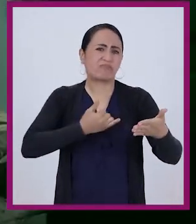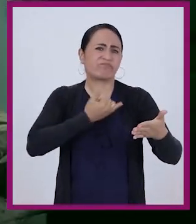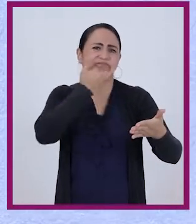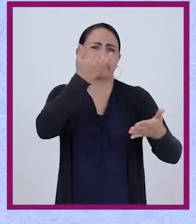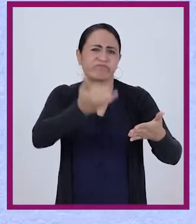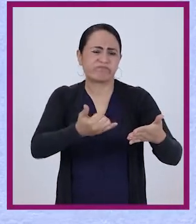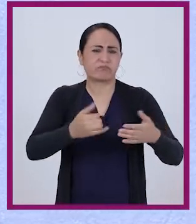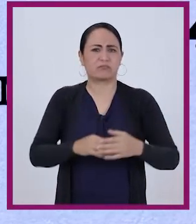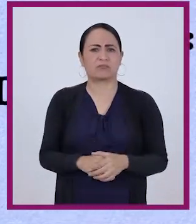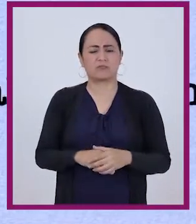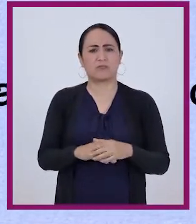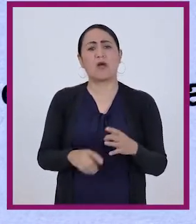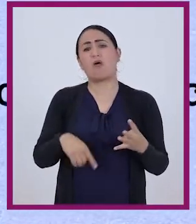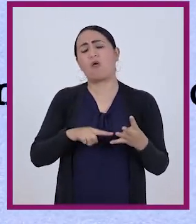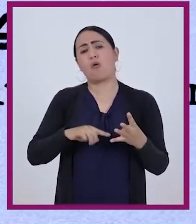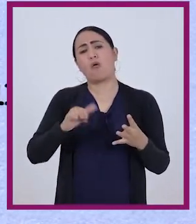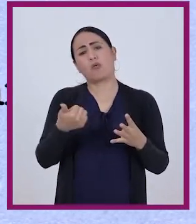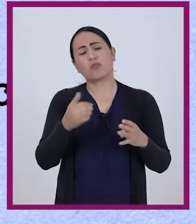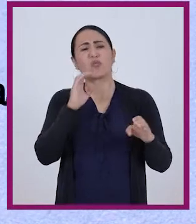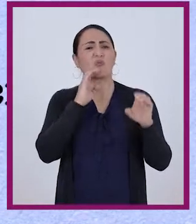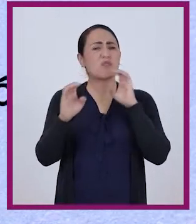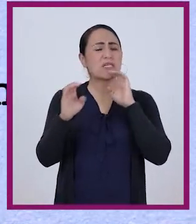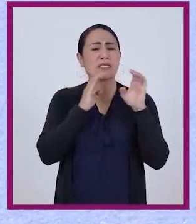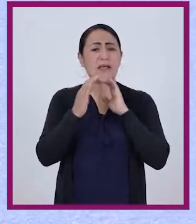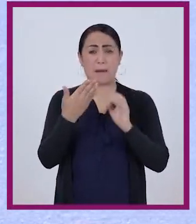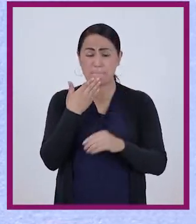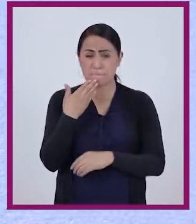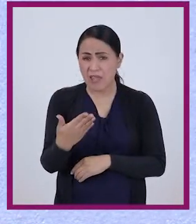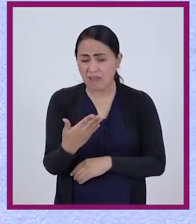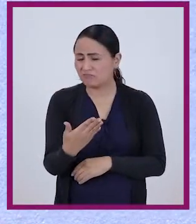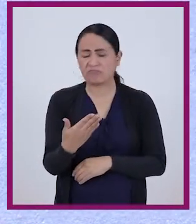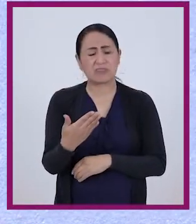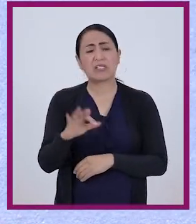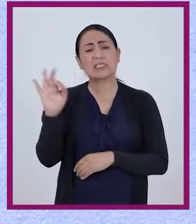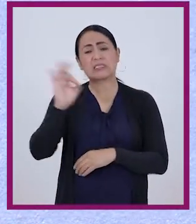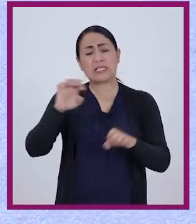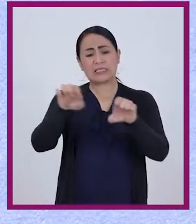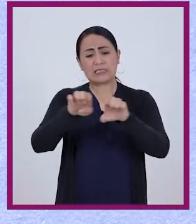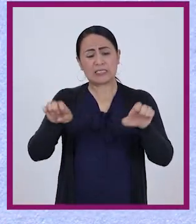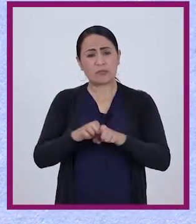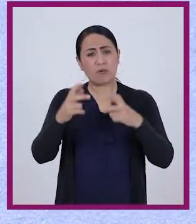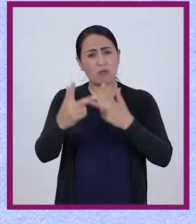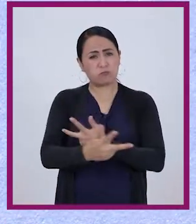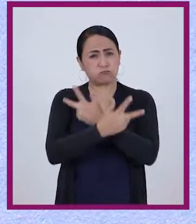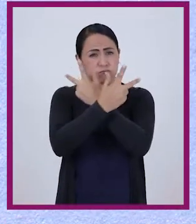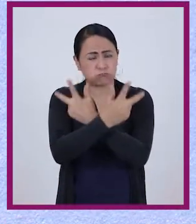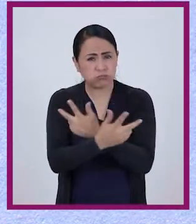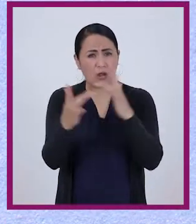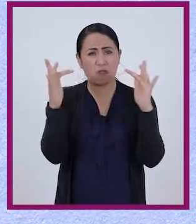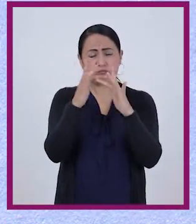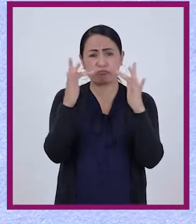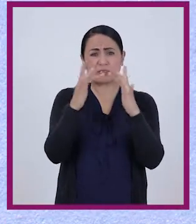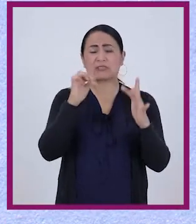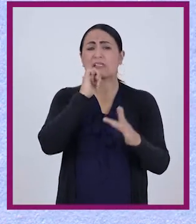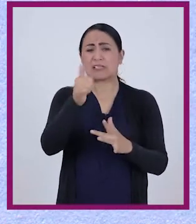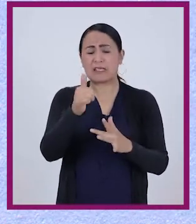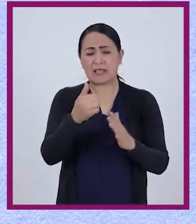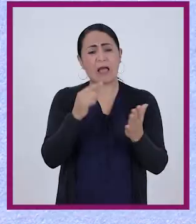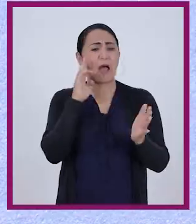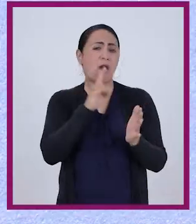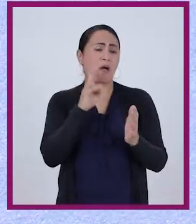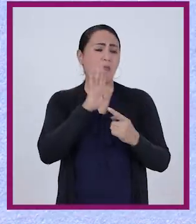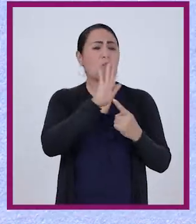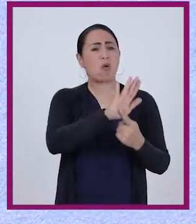desastroso. Otro obstáculo es la mala comunicación. Si el equipo no se reúne regularmente para comunicar los avances y